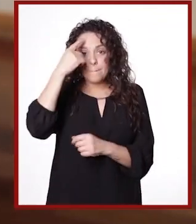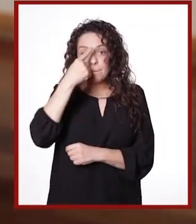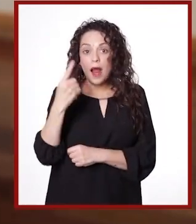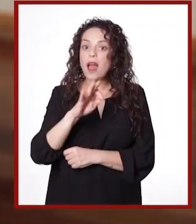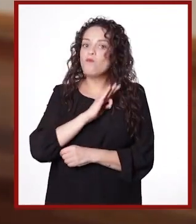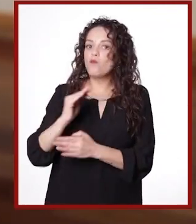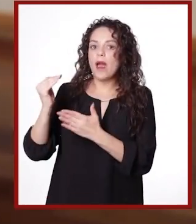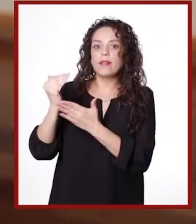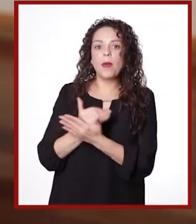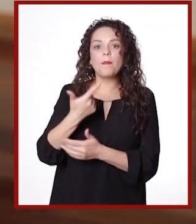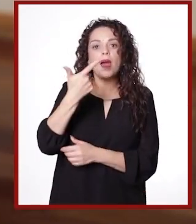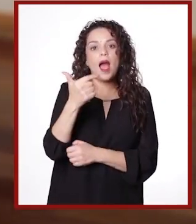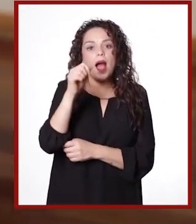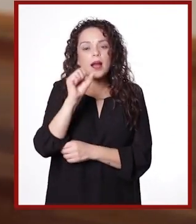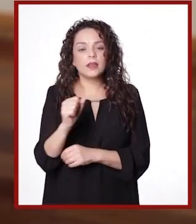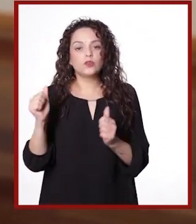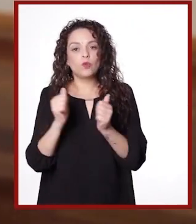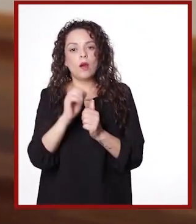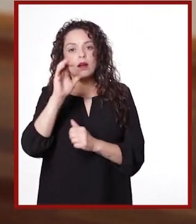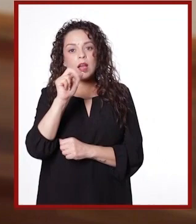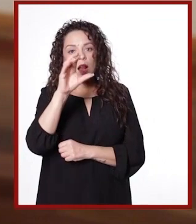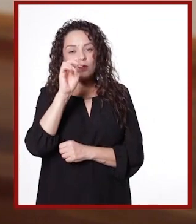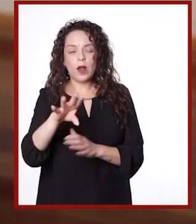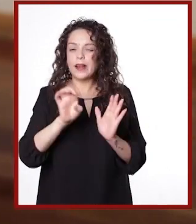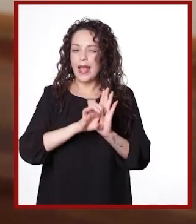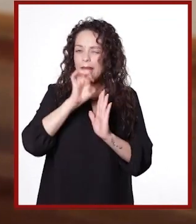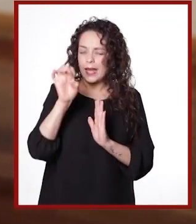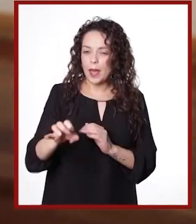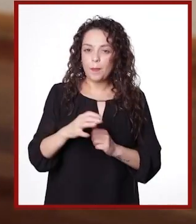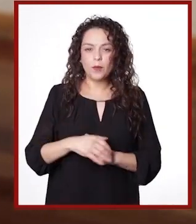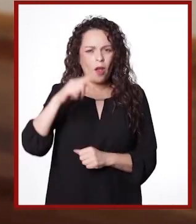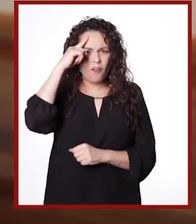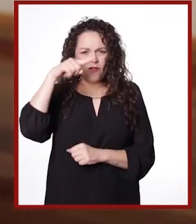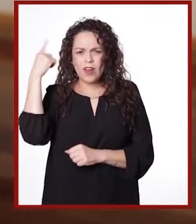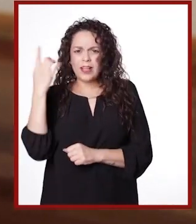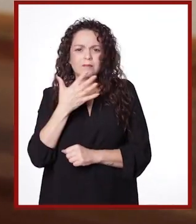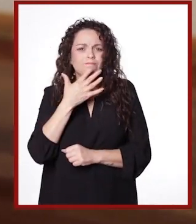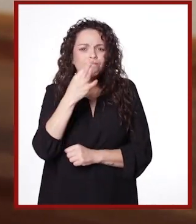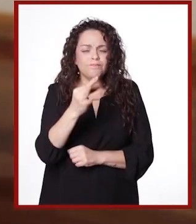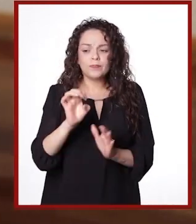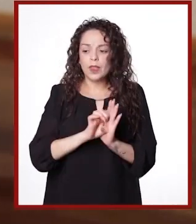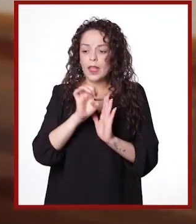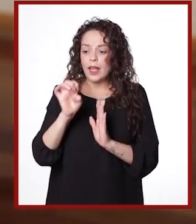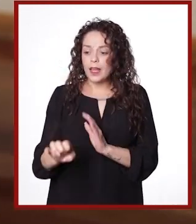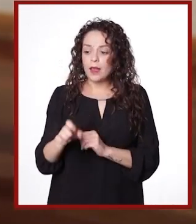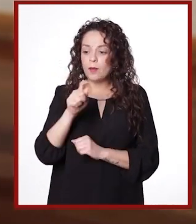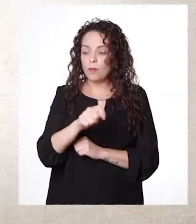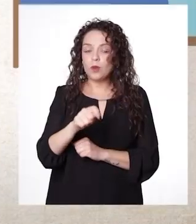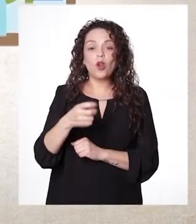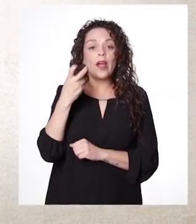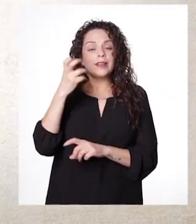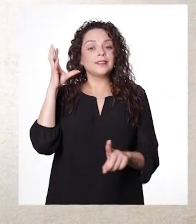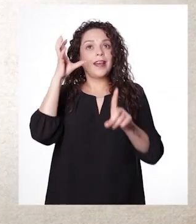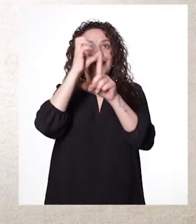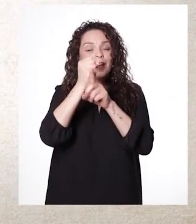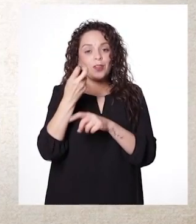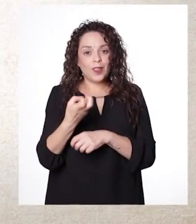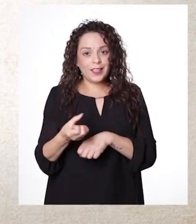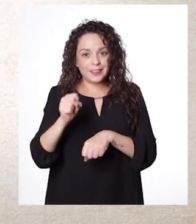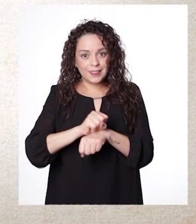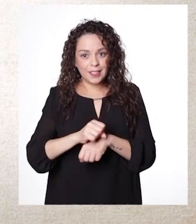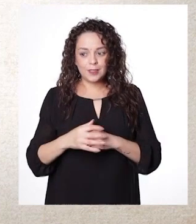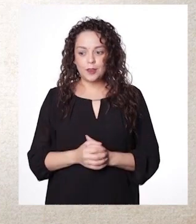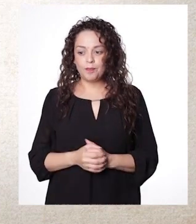para disminuir la emisión de gases por carbono. Por ejemplo, cosas tan fáciles como las que le pusimos en el reto de la